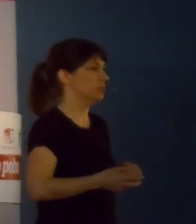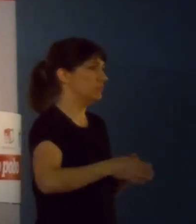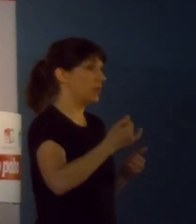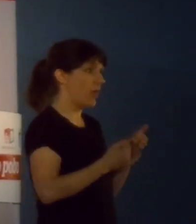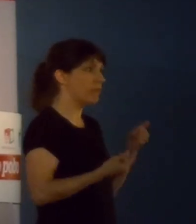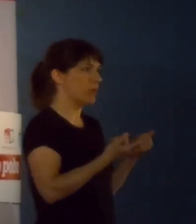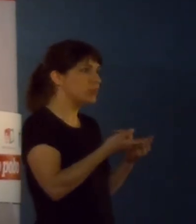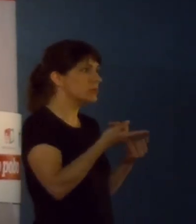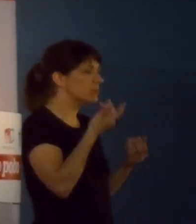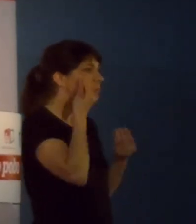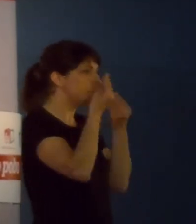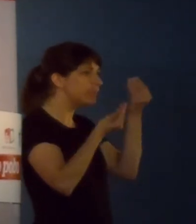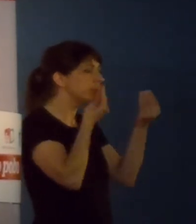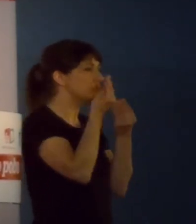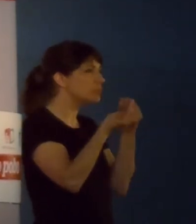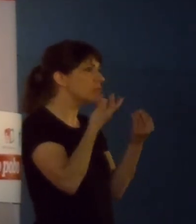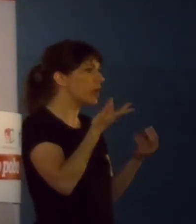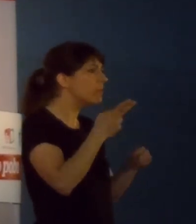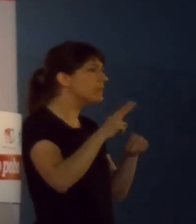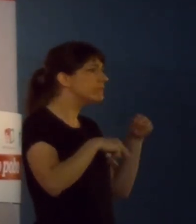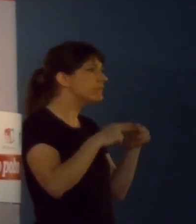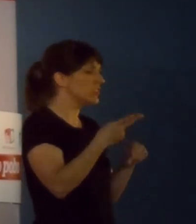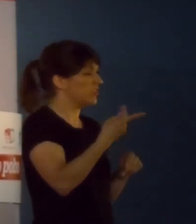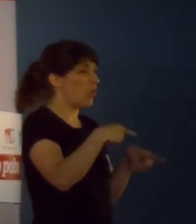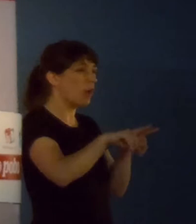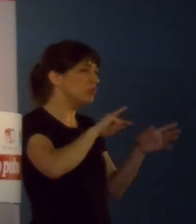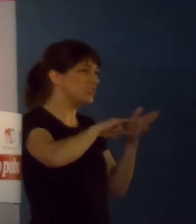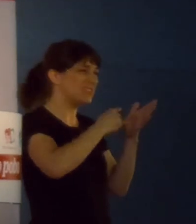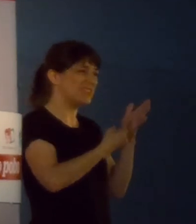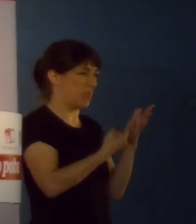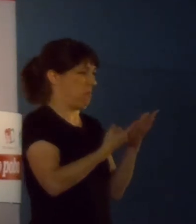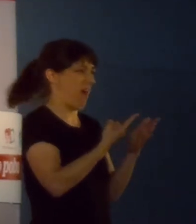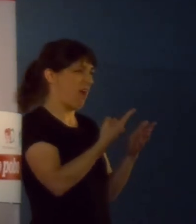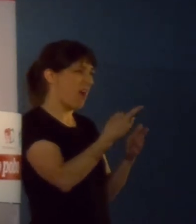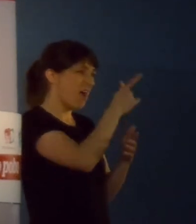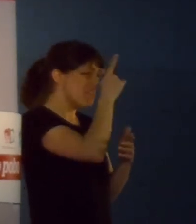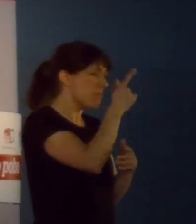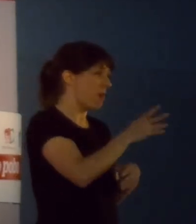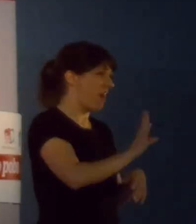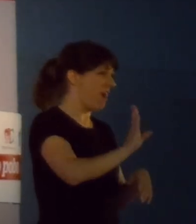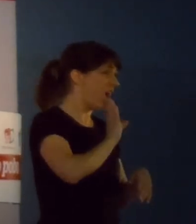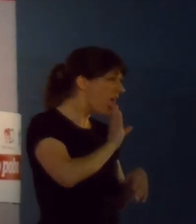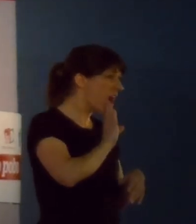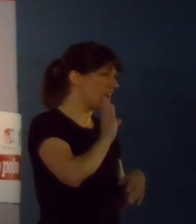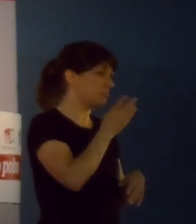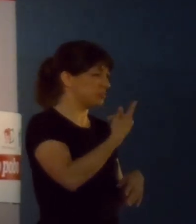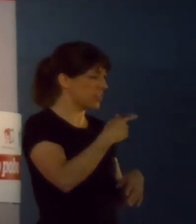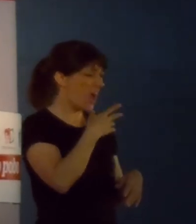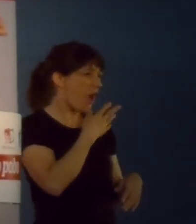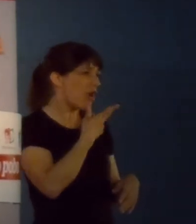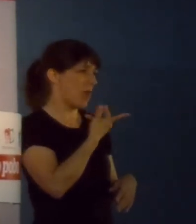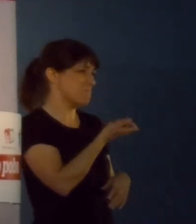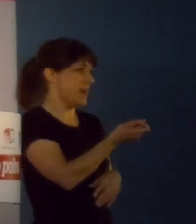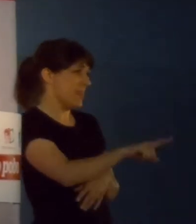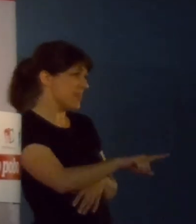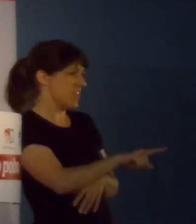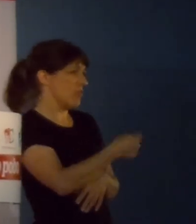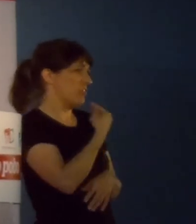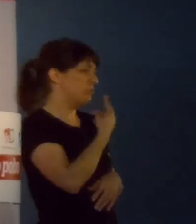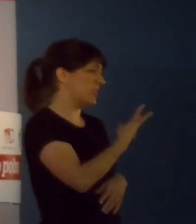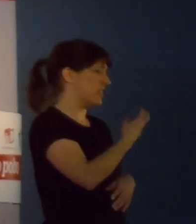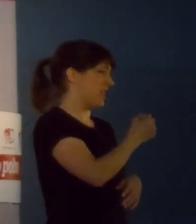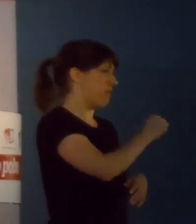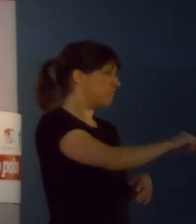están intentando reconstruir o Cuarto Reich. E non sin ver máis, como decían, non coa OTAN,